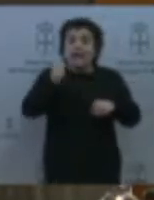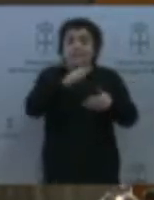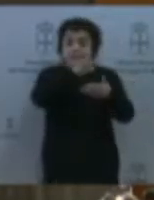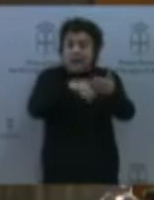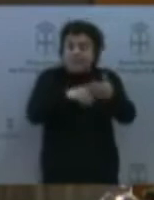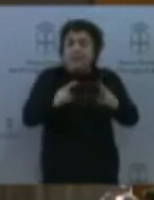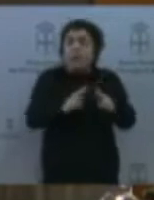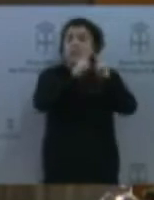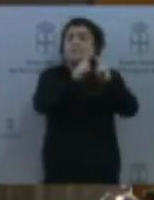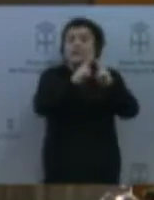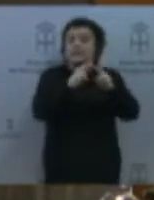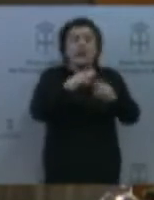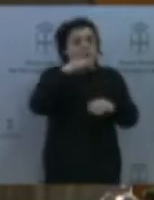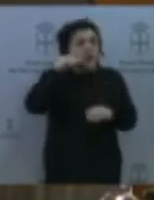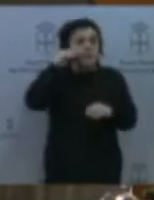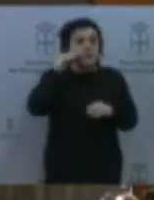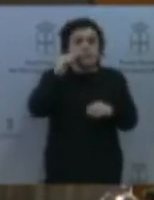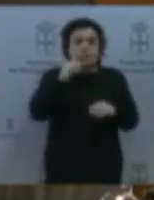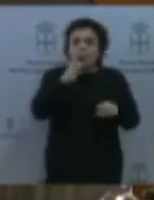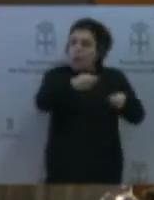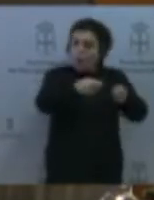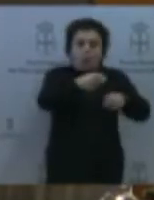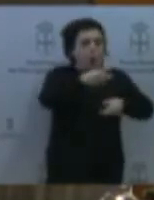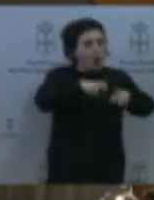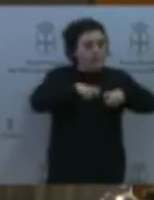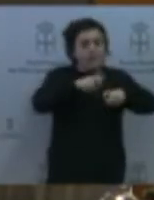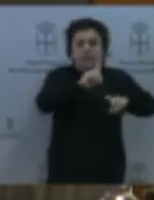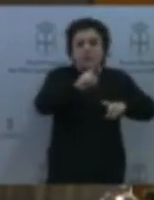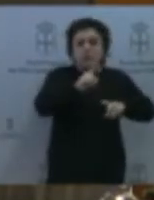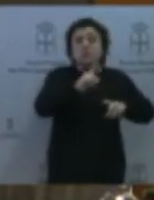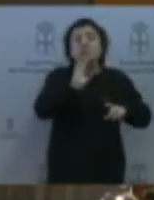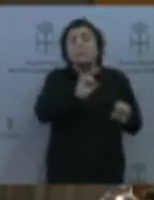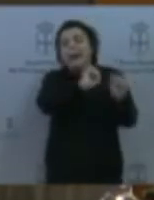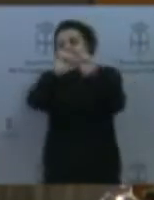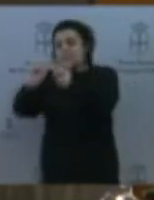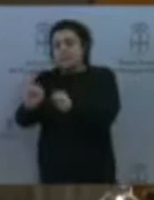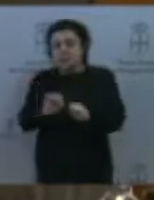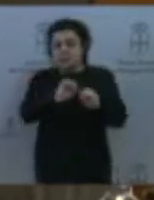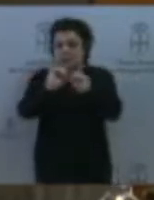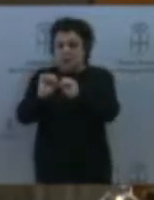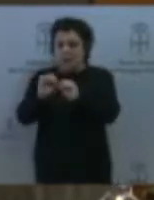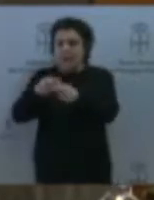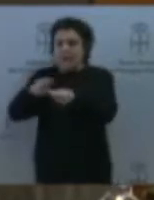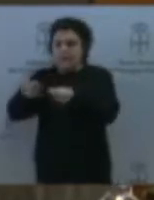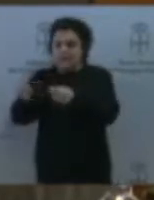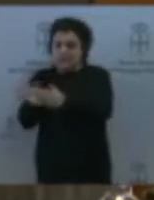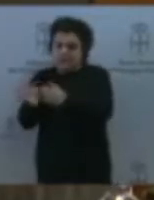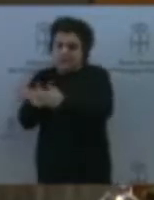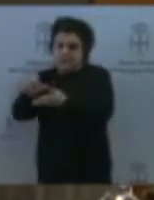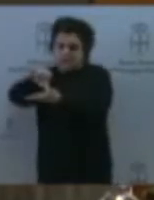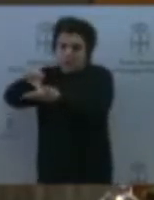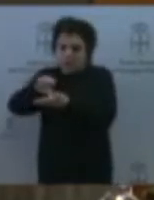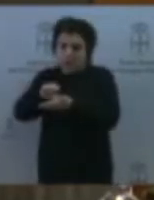local. No, no por odio a la empresa, sino para proteger el comercio local. Comercio, pequeño comercio, por cierto, que nos ha dado muchísimo, el comercio de proximidad. Hoy quiero recordar